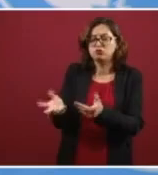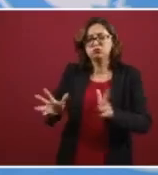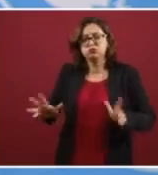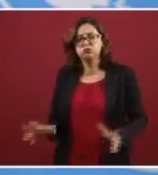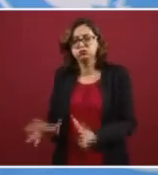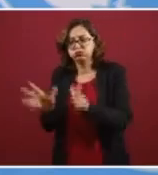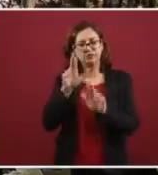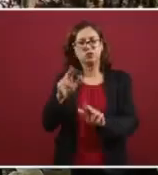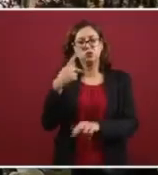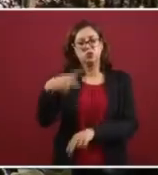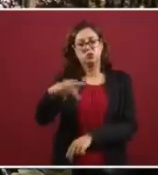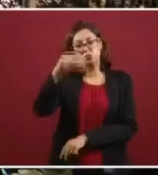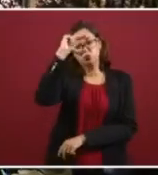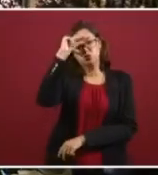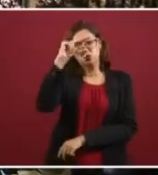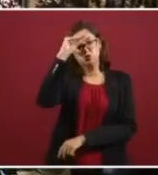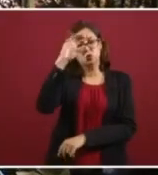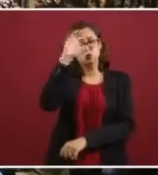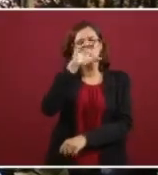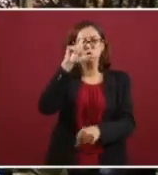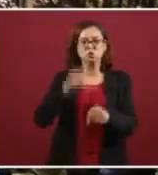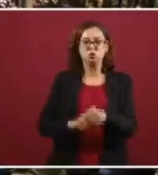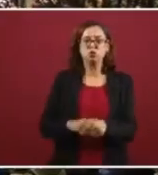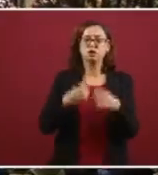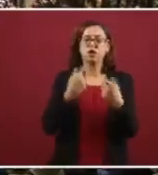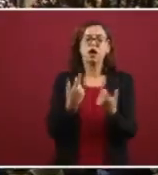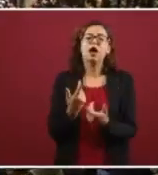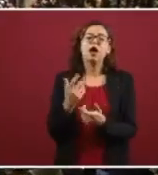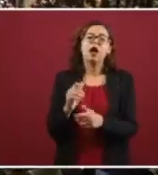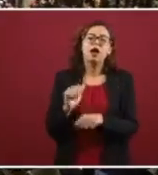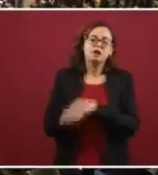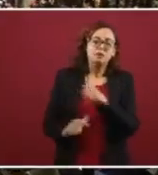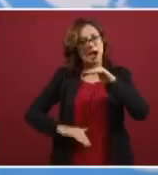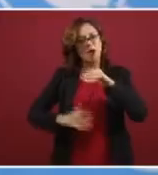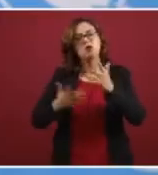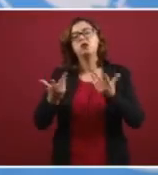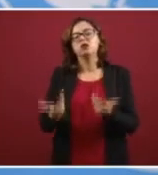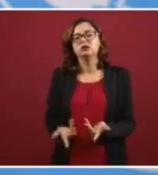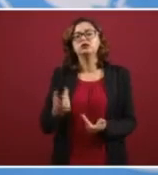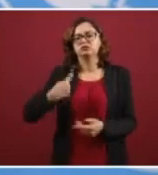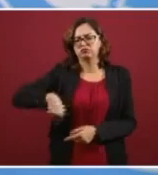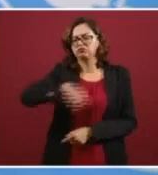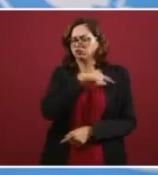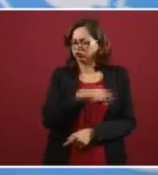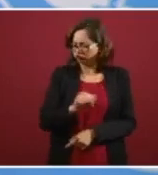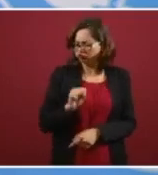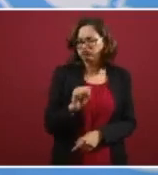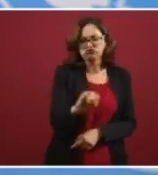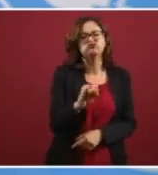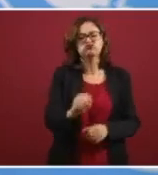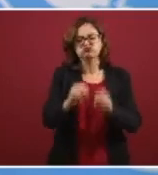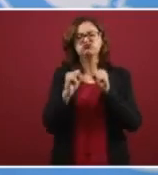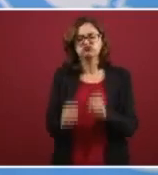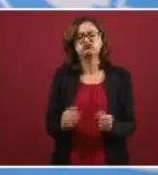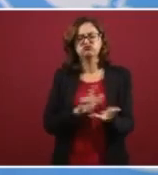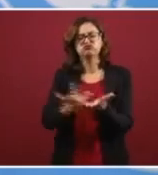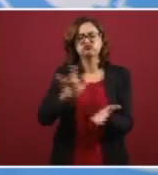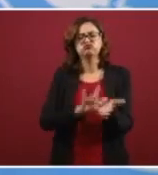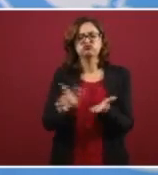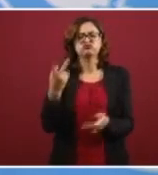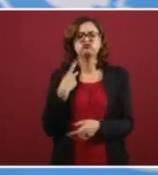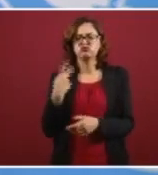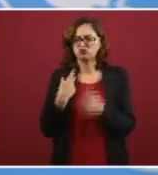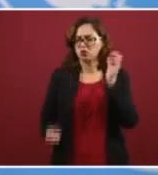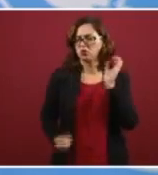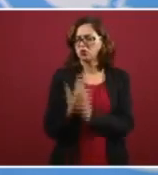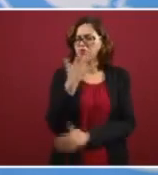estimular el consumo. Entonces, desde luego estamos totalmente de acuerdo con la política de incrementar el salario mínimo, de